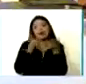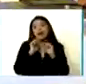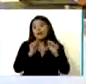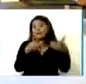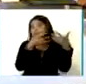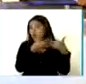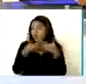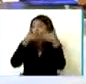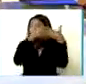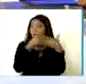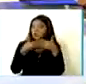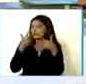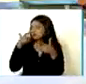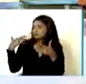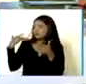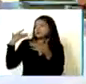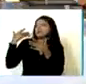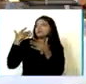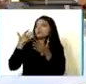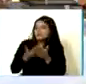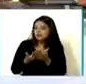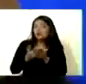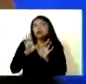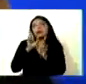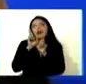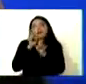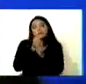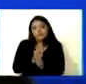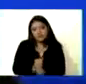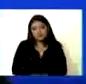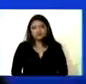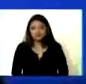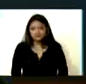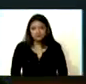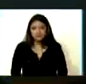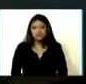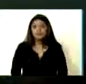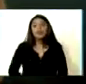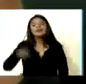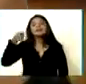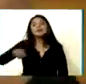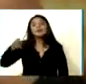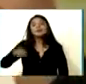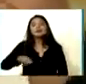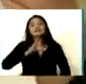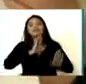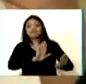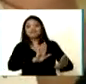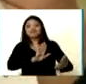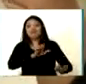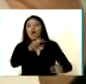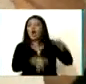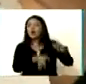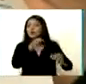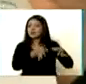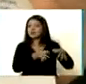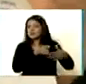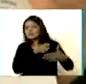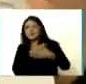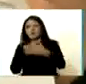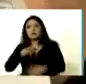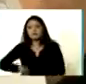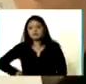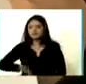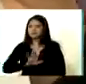Unidos desde hace bastante tiempo junto con Israel. Esperemos ese día. El Tribunal Supremo de Justicia le da un parado a juicio político. Esto va a traer cola, tomando en cuenta de que